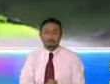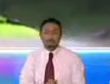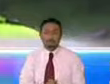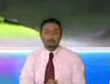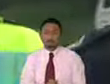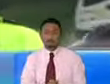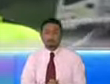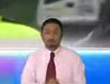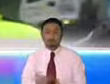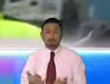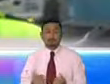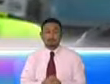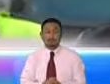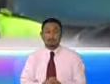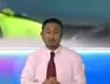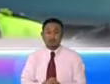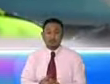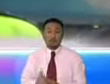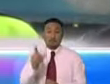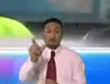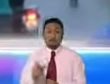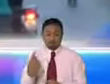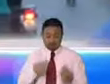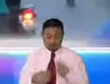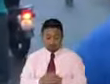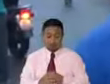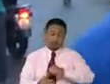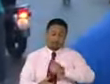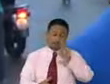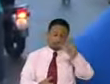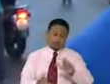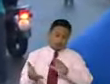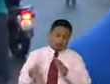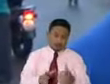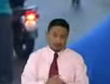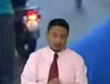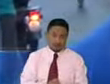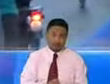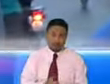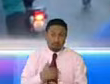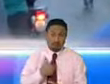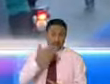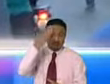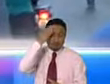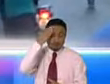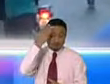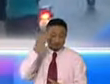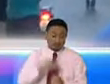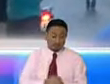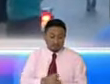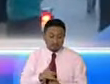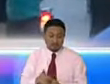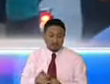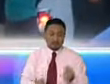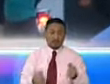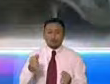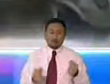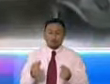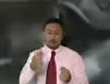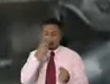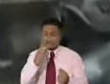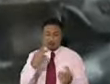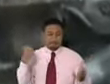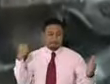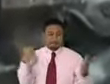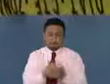una persona lesionada y una persona fallecida. O sea, nosotros lo que sabemos es que dado con la volqueta y nada más. El